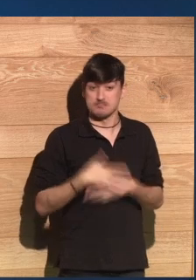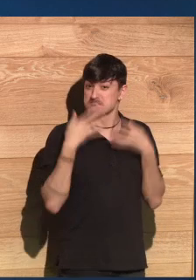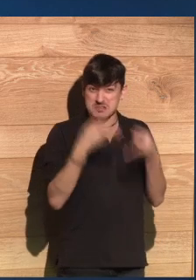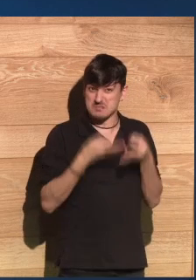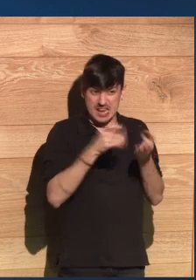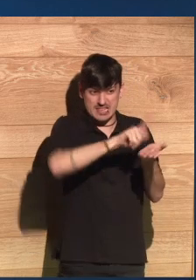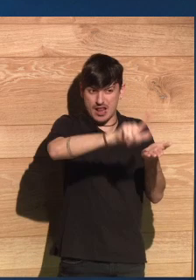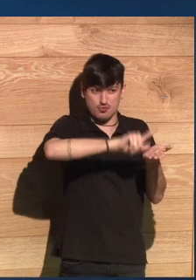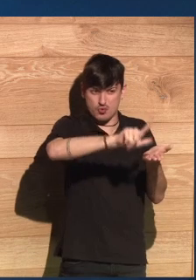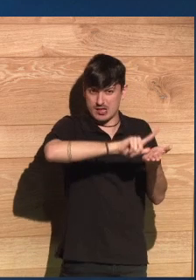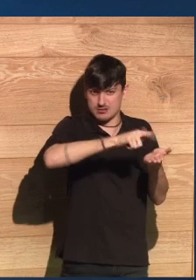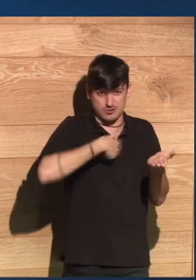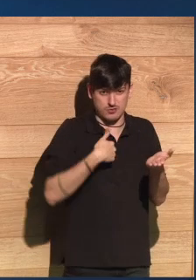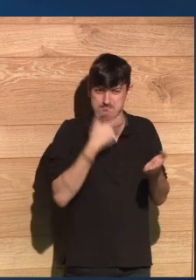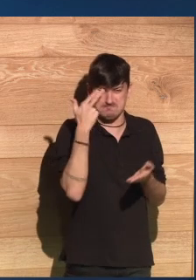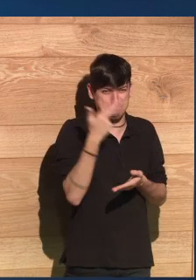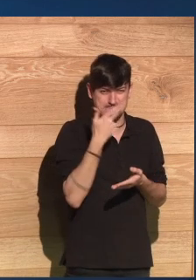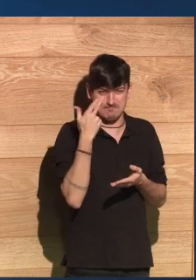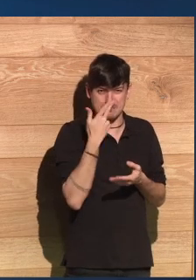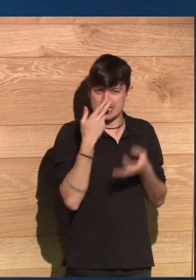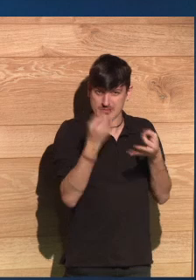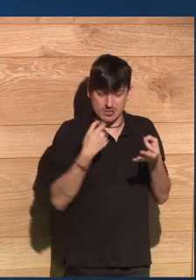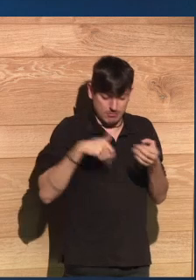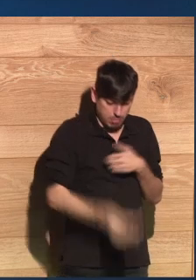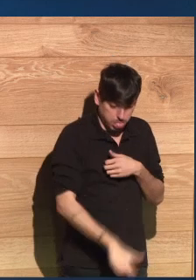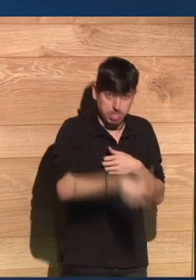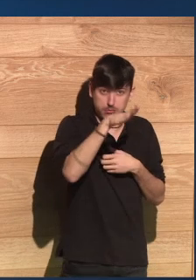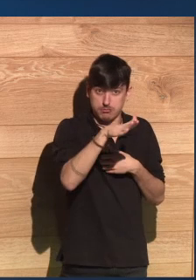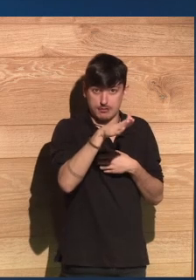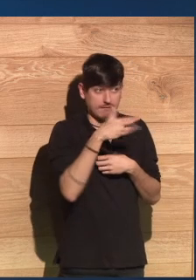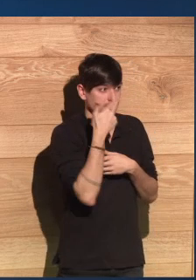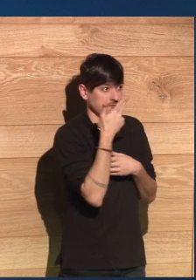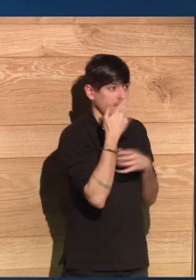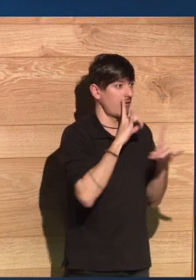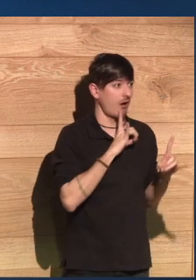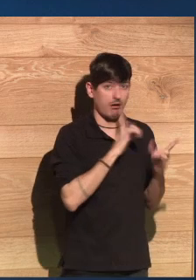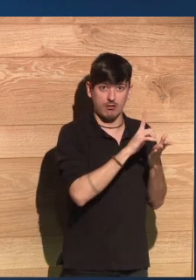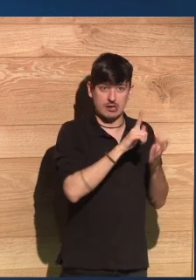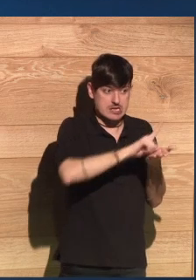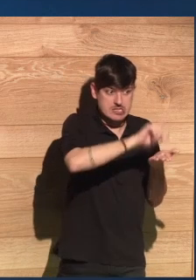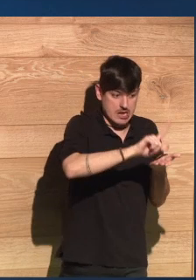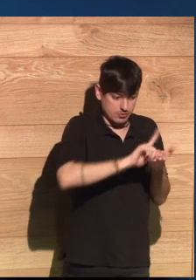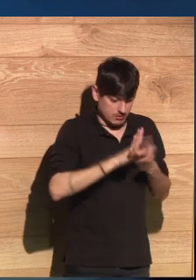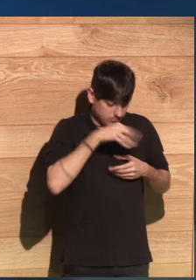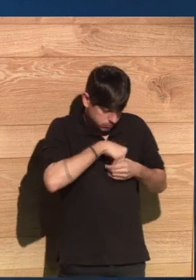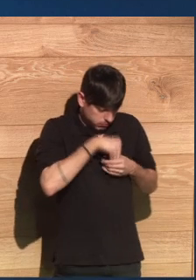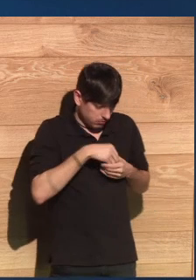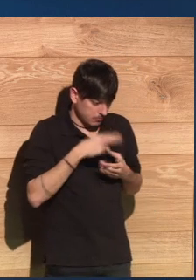la literatura, o sea que yo he crecido y me he hecho con la literatura que ha habitado en mí,